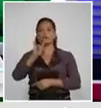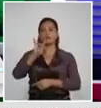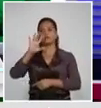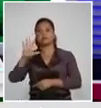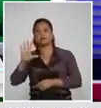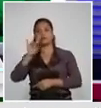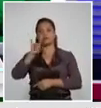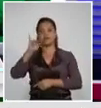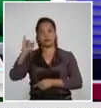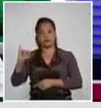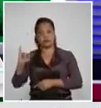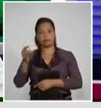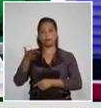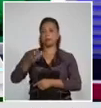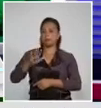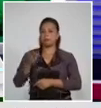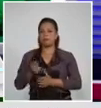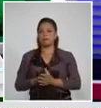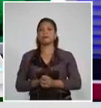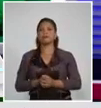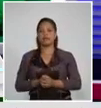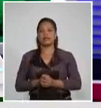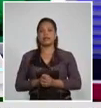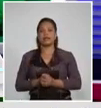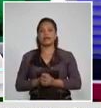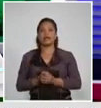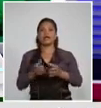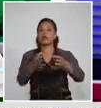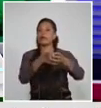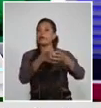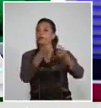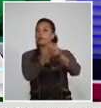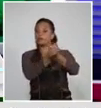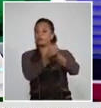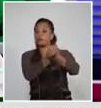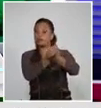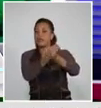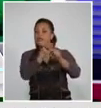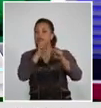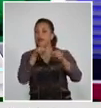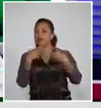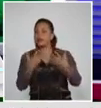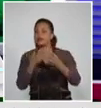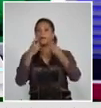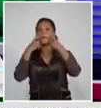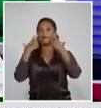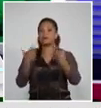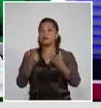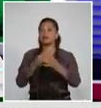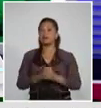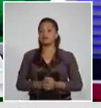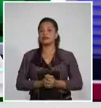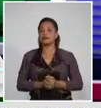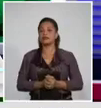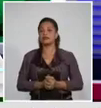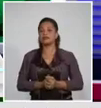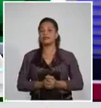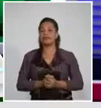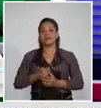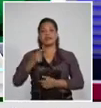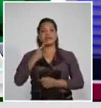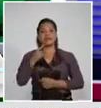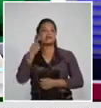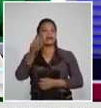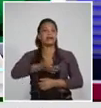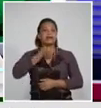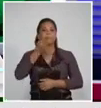96, el principal grupo de riesgo. De ahí la importancia de que se declare cada vez que se confirme